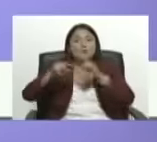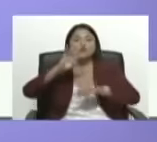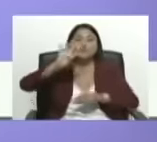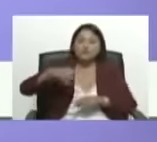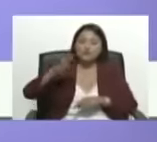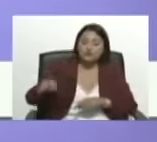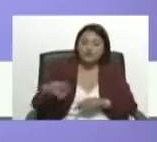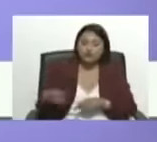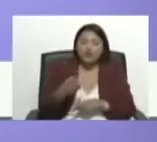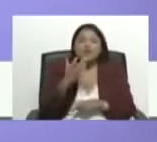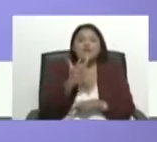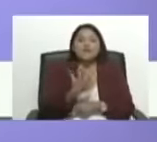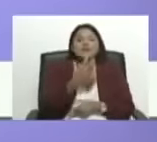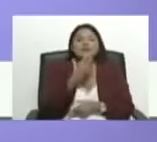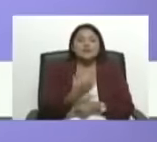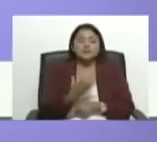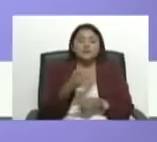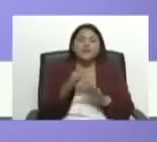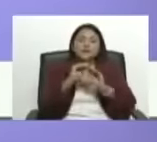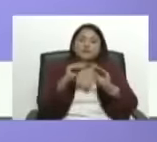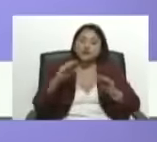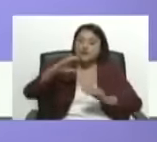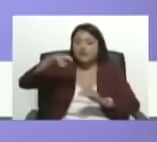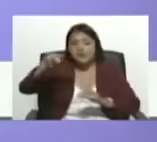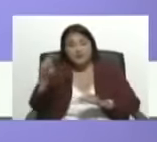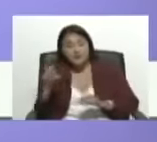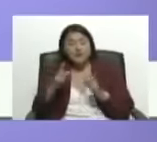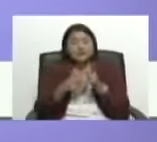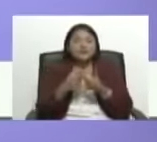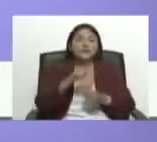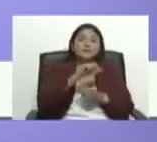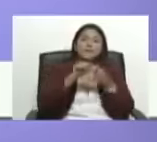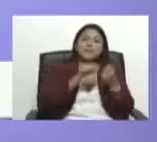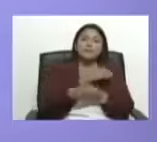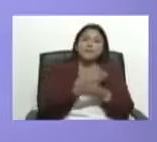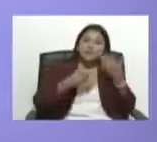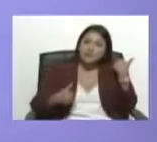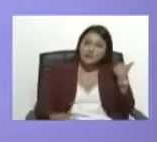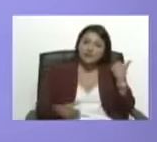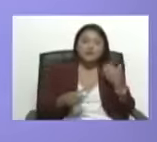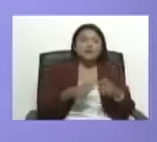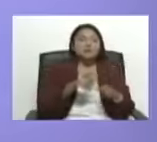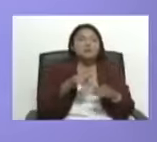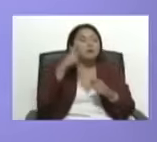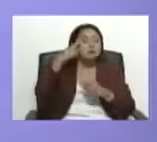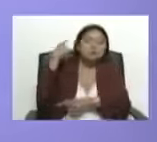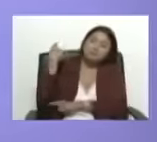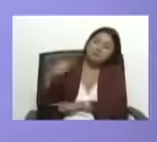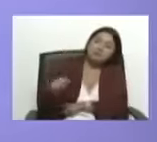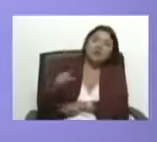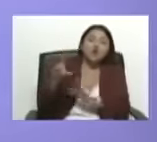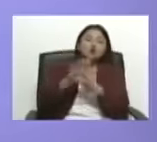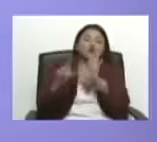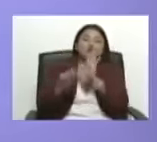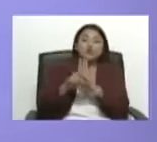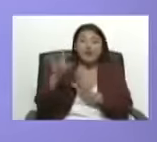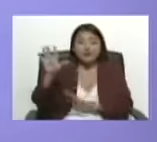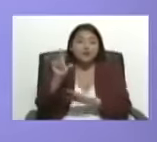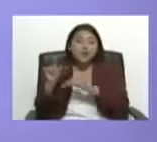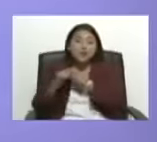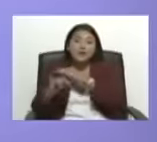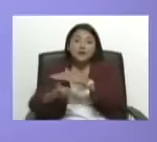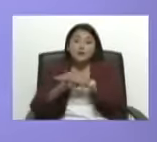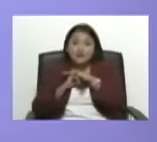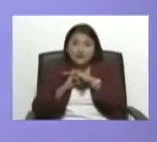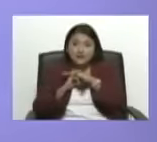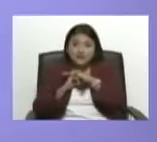Nacional Electoral para el próximo 3 de diciembre. Ha dicho la vicepresidenta ejecutiva, buscan desconocer la Constitución de la República Bolivariana